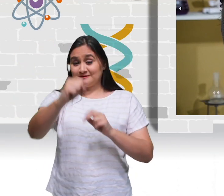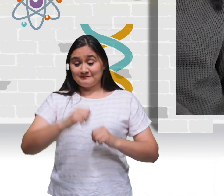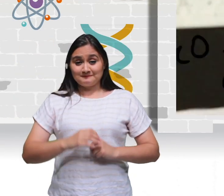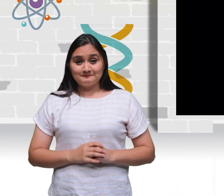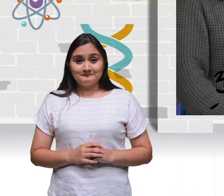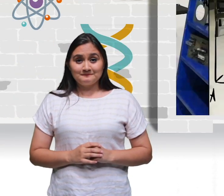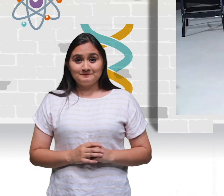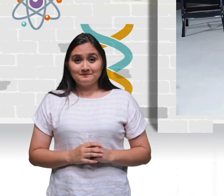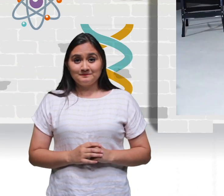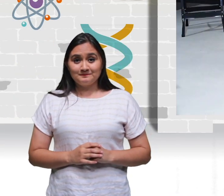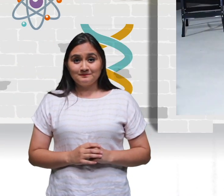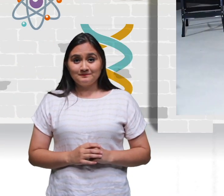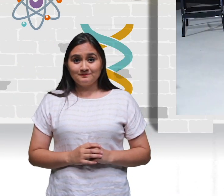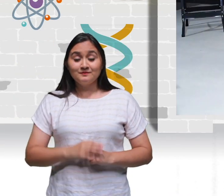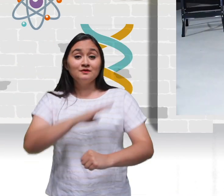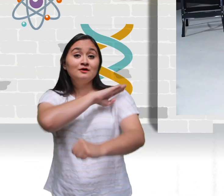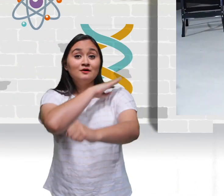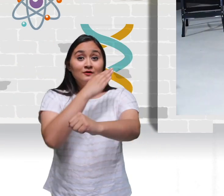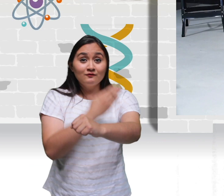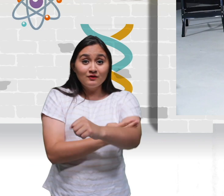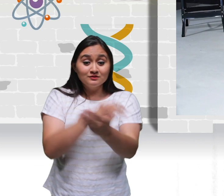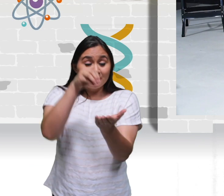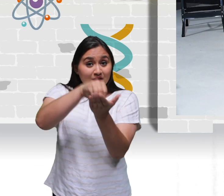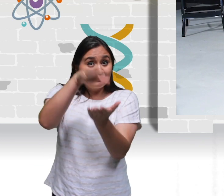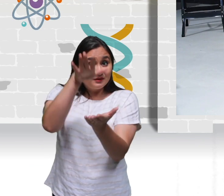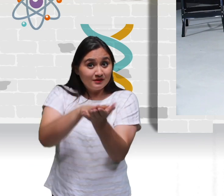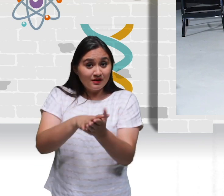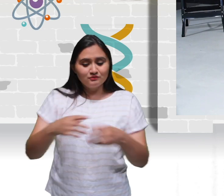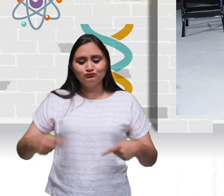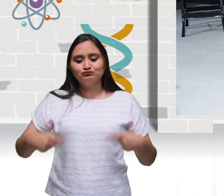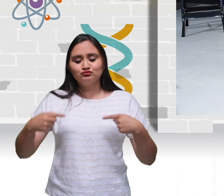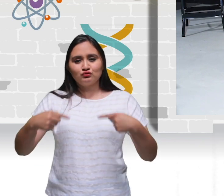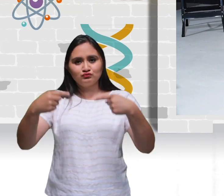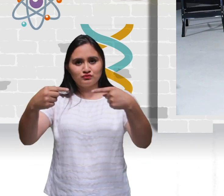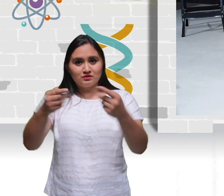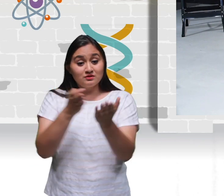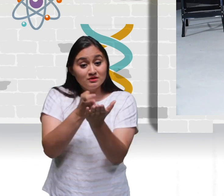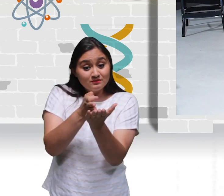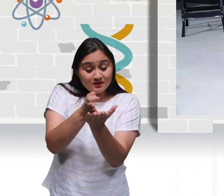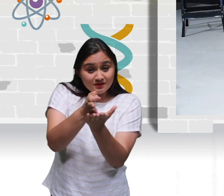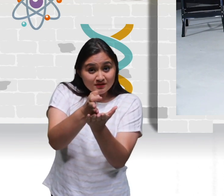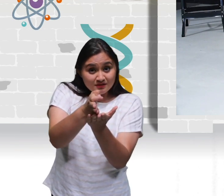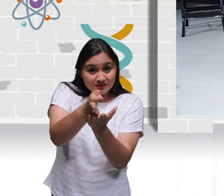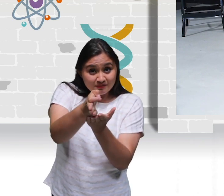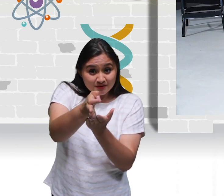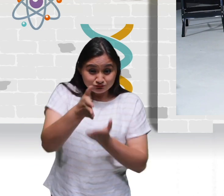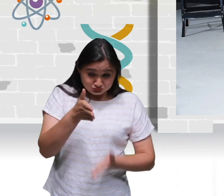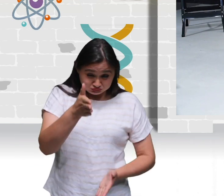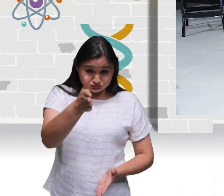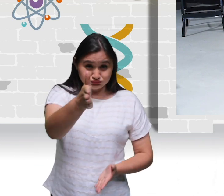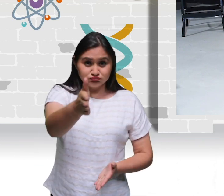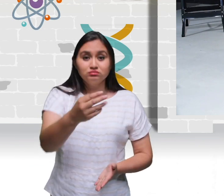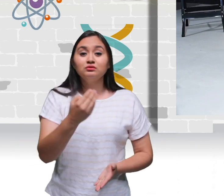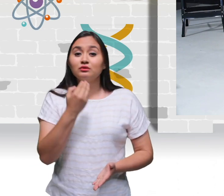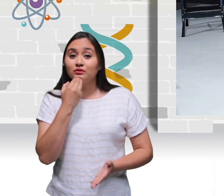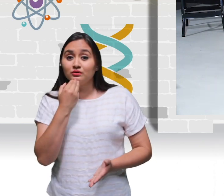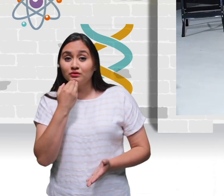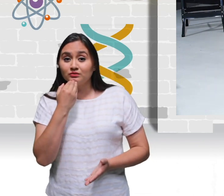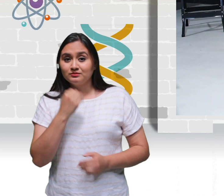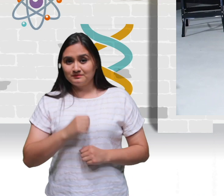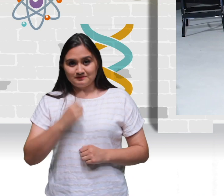sistema. Cuando la fuerza aplicada es constante y el desplazamiento es horizontal, tendremos lo